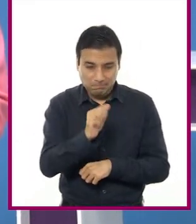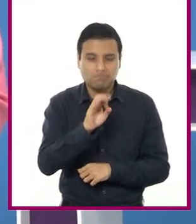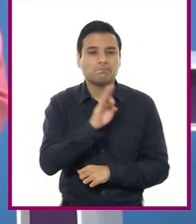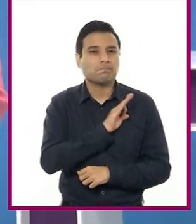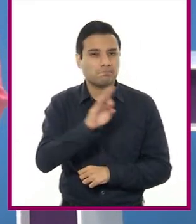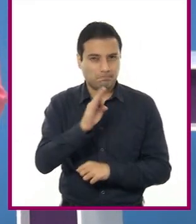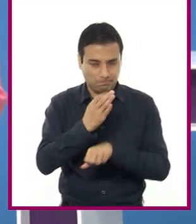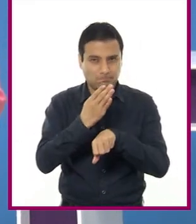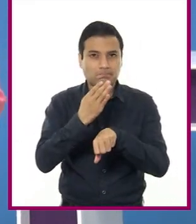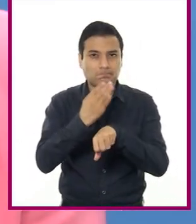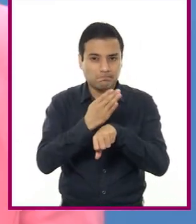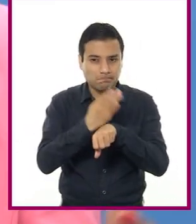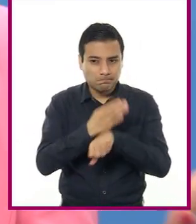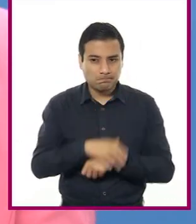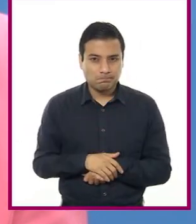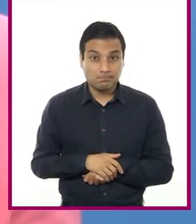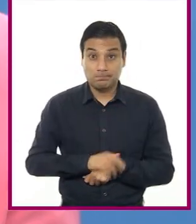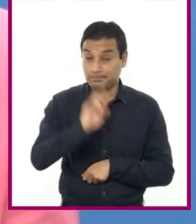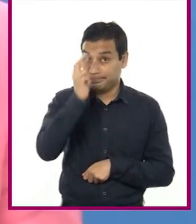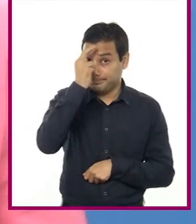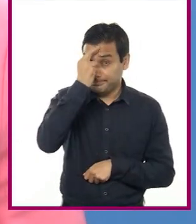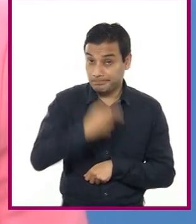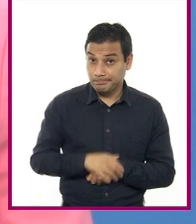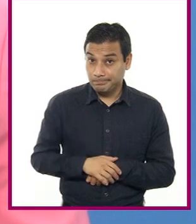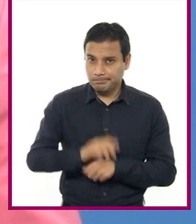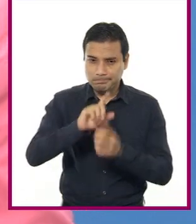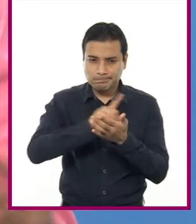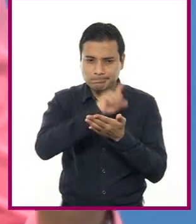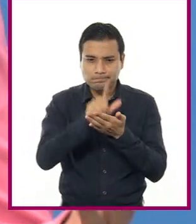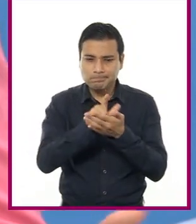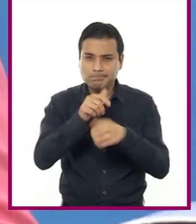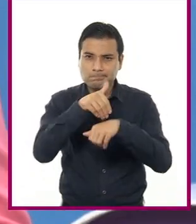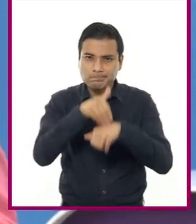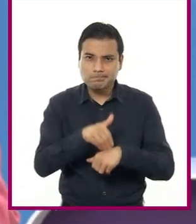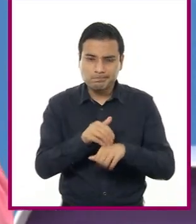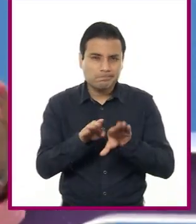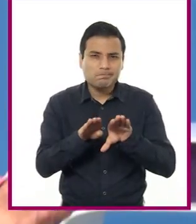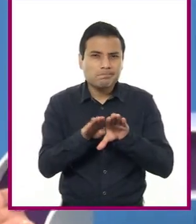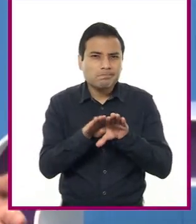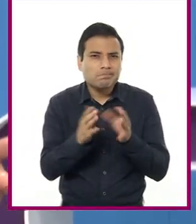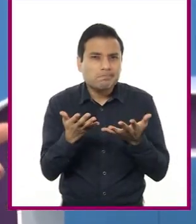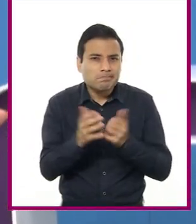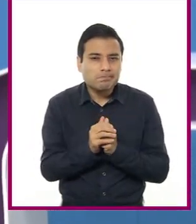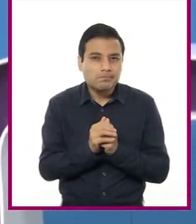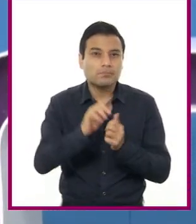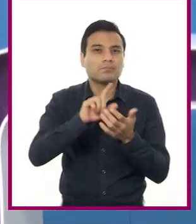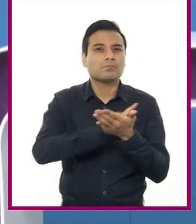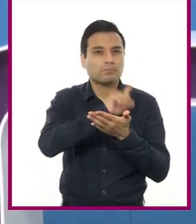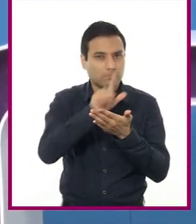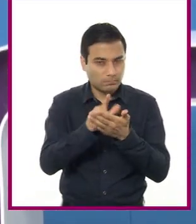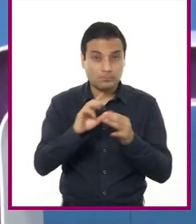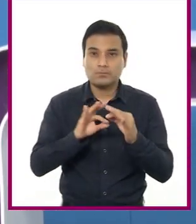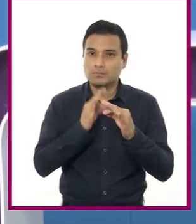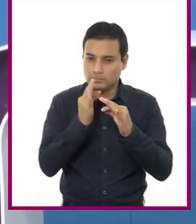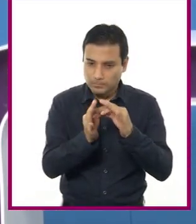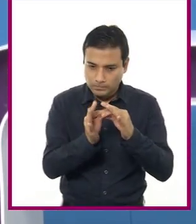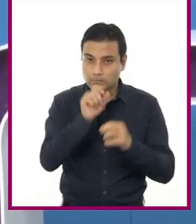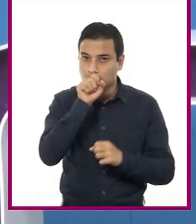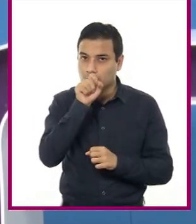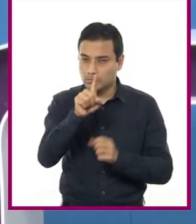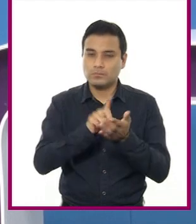Hay que recordar también que la legalidad se construye con el cumplimiento de las leyes y el respeto a